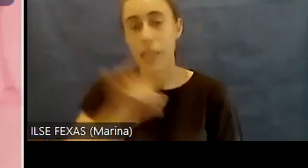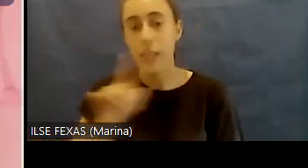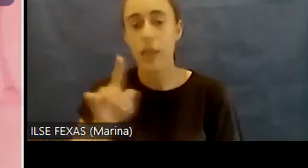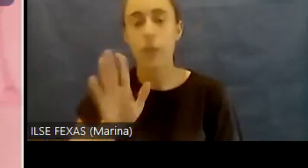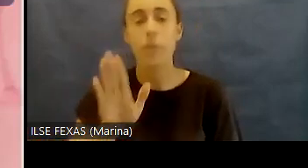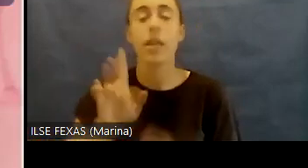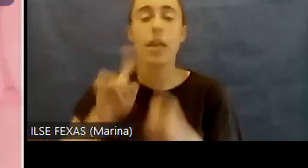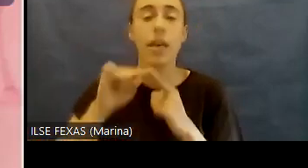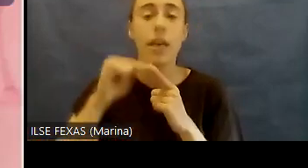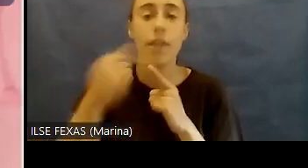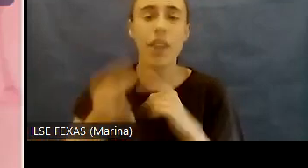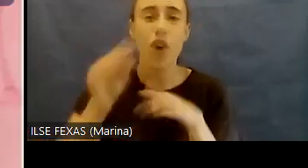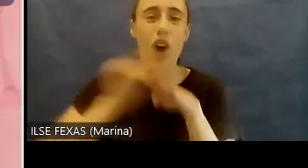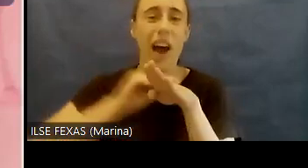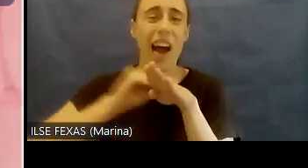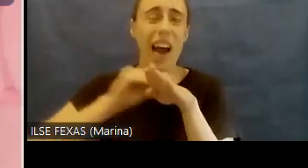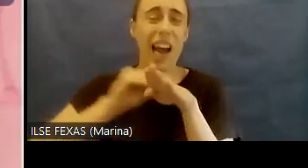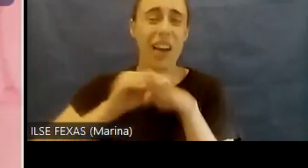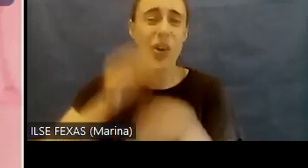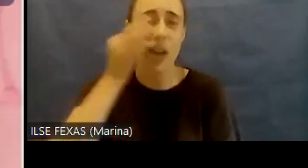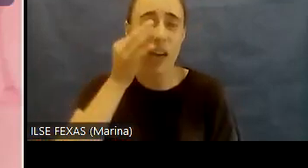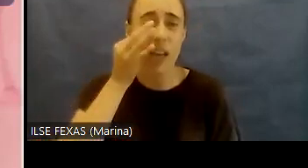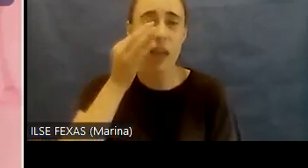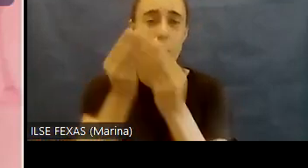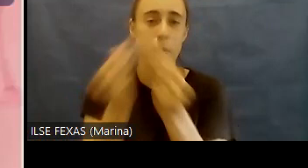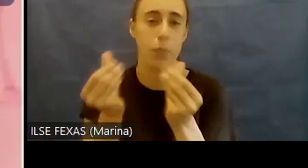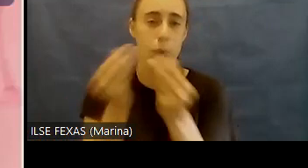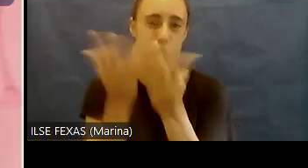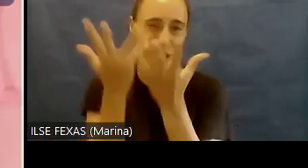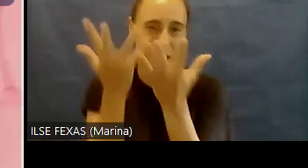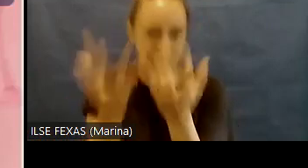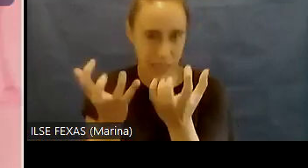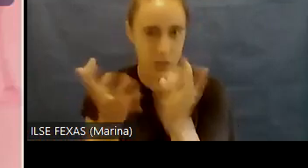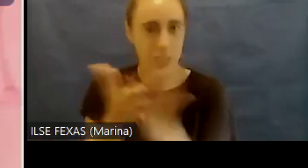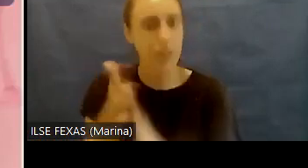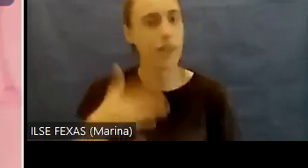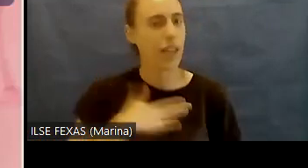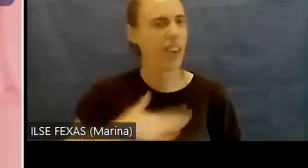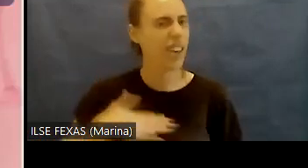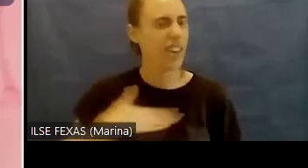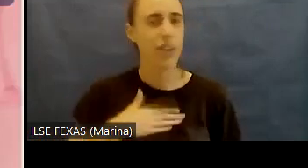el alcohol en realidad reseca muchísimo la mucosa y no es agradable aplicar el